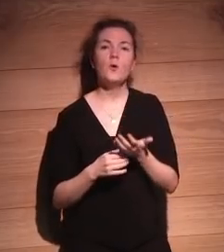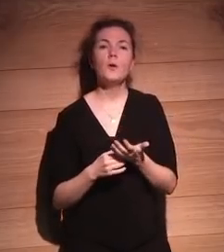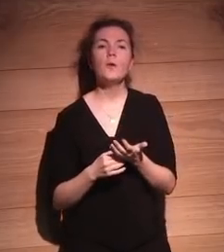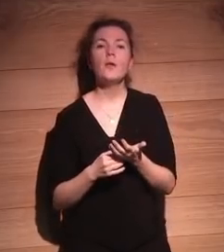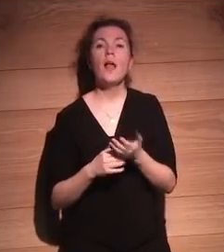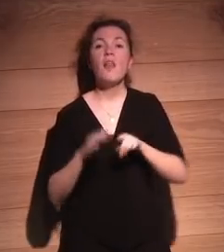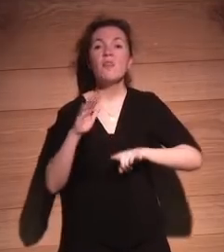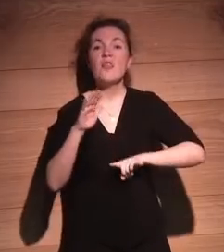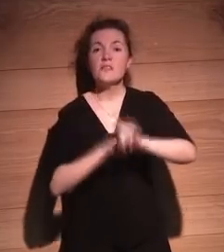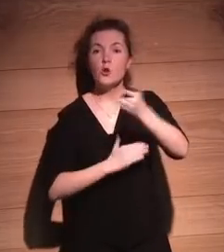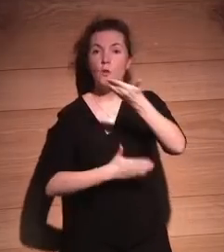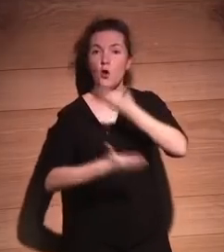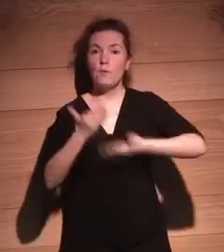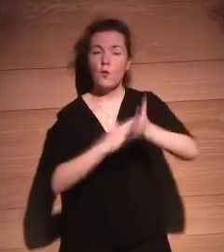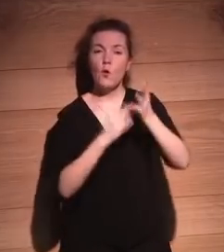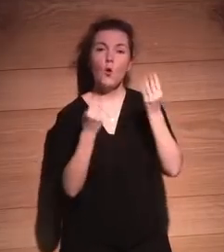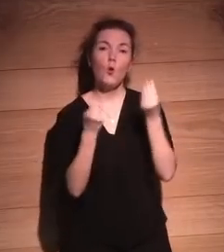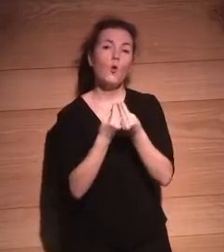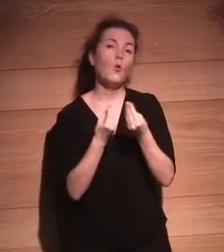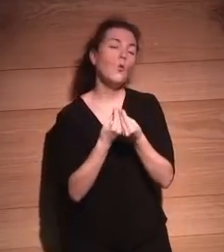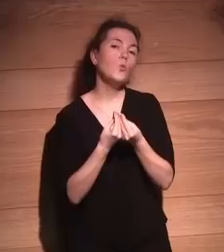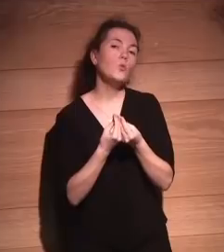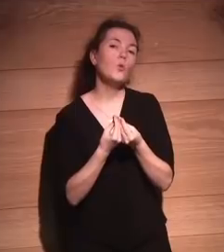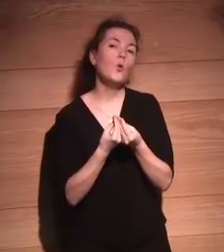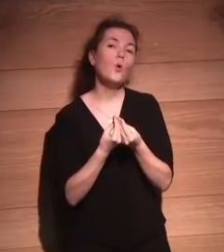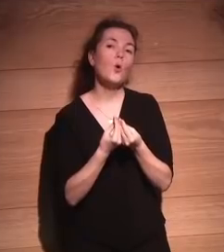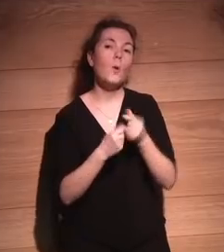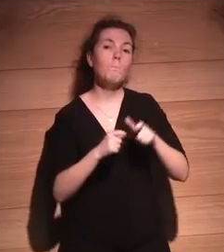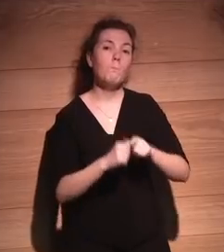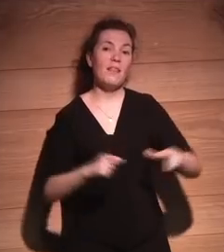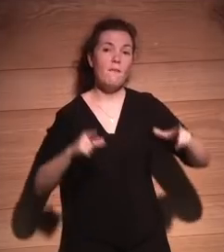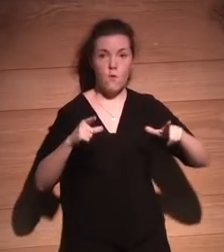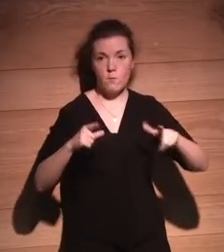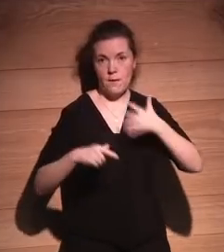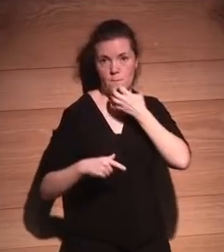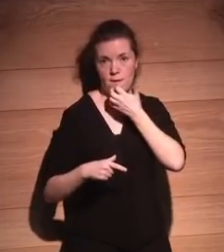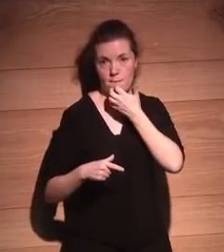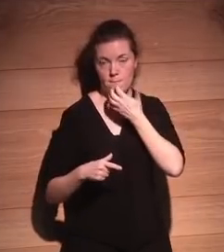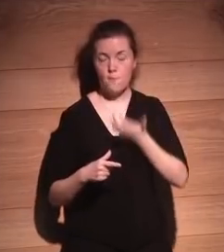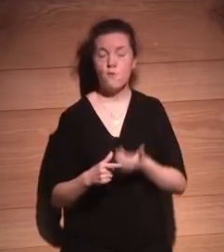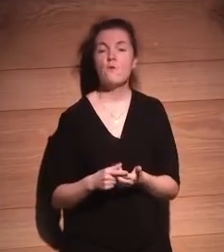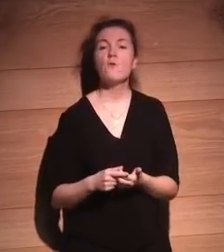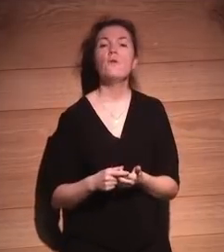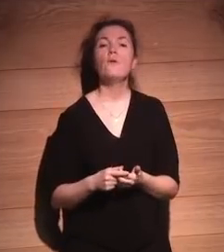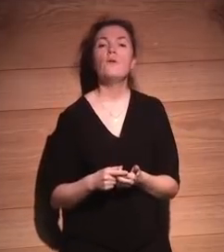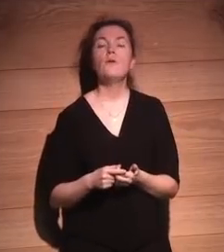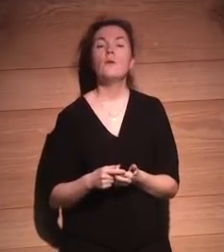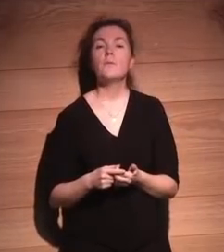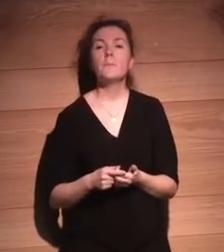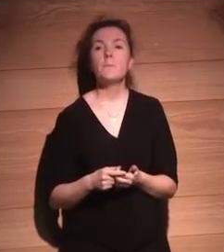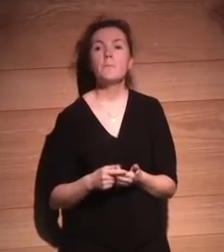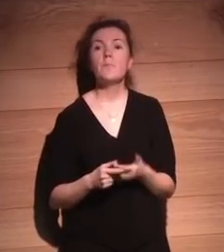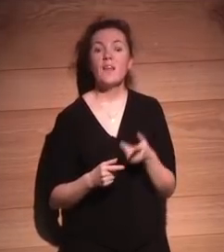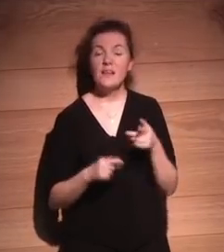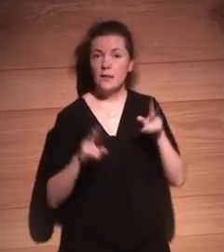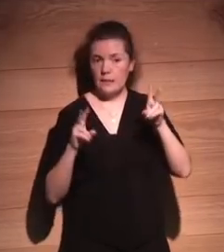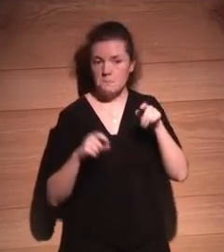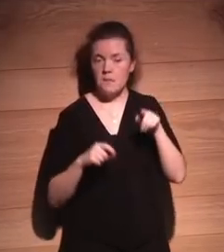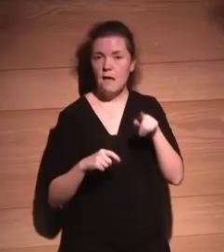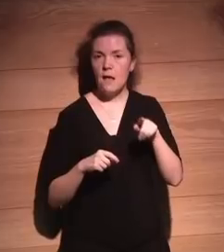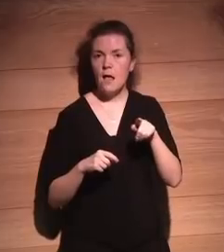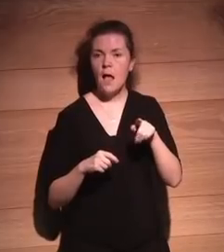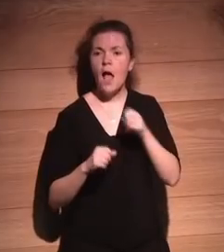el desarrollo de la colaboración conjunto también con plataformas que bueno, sobre esto